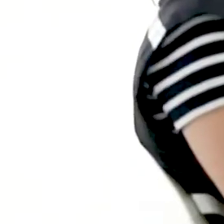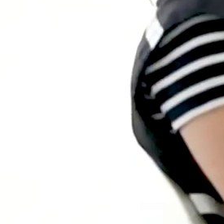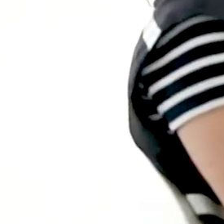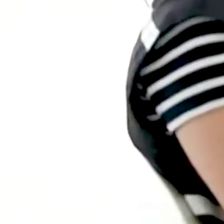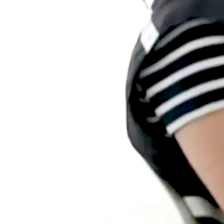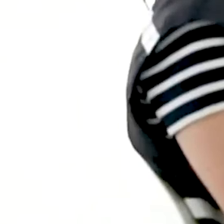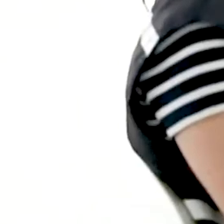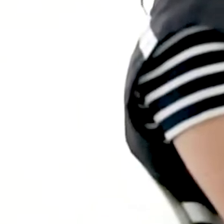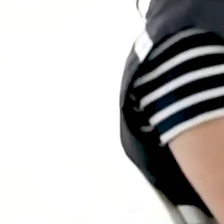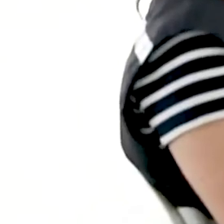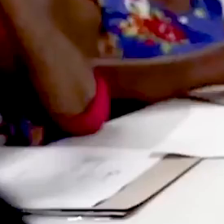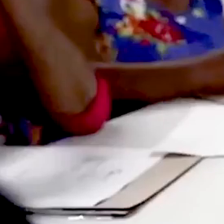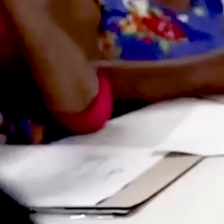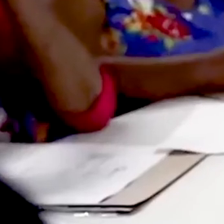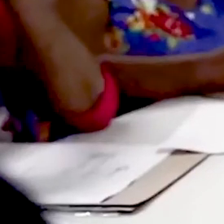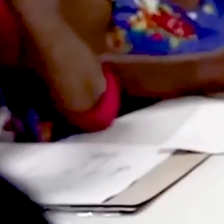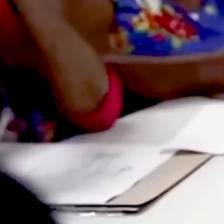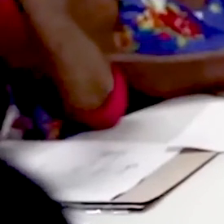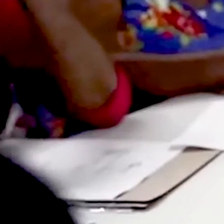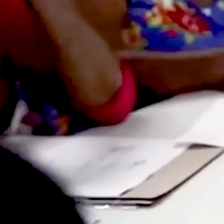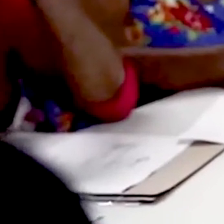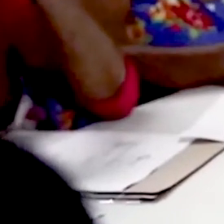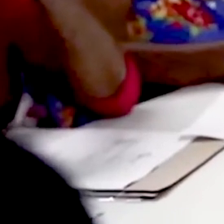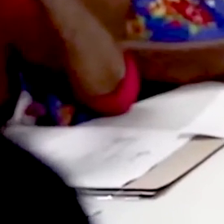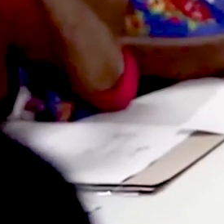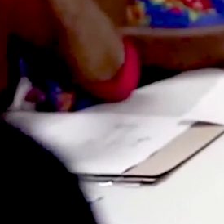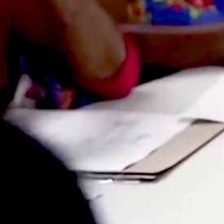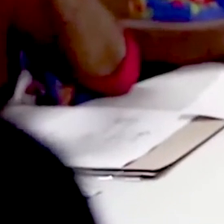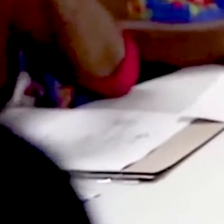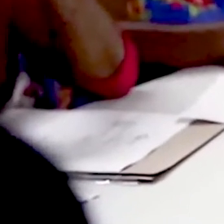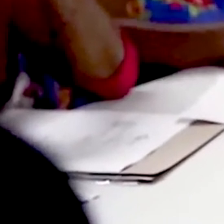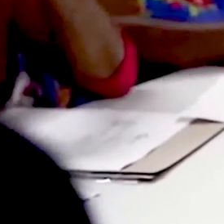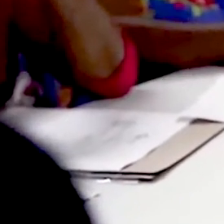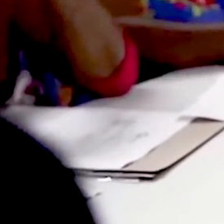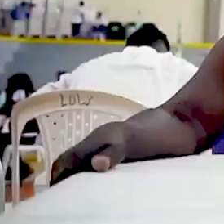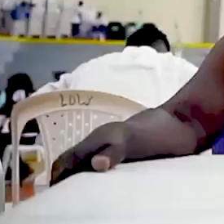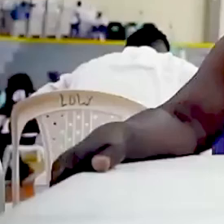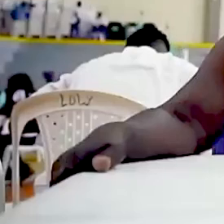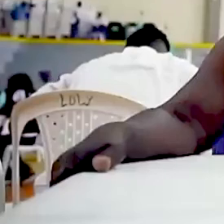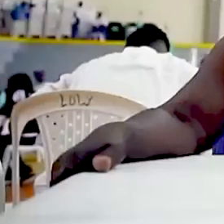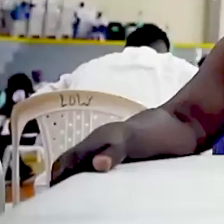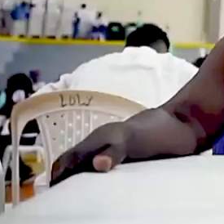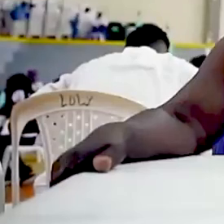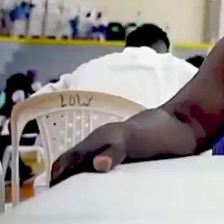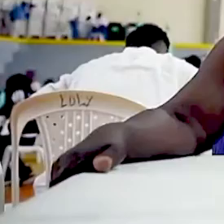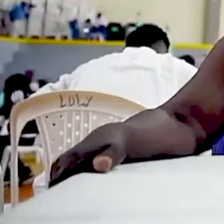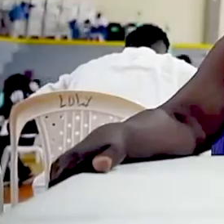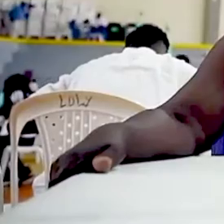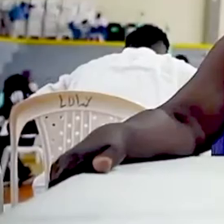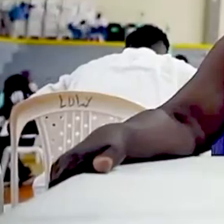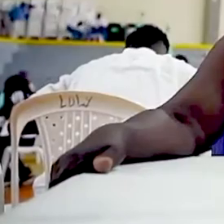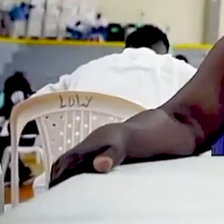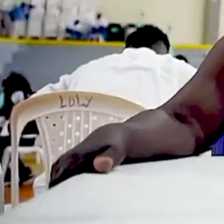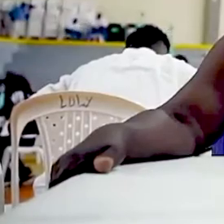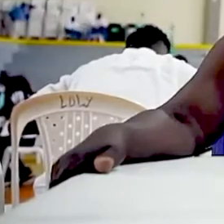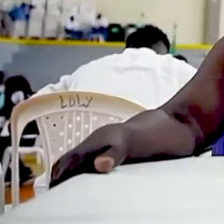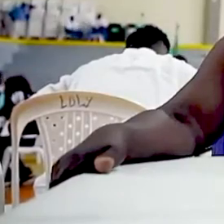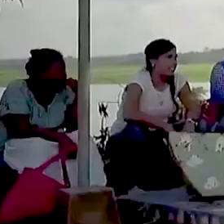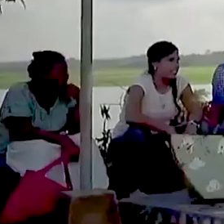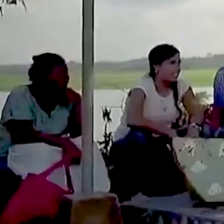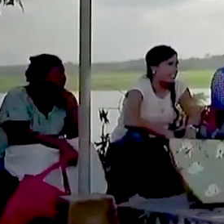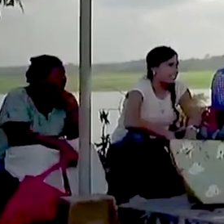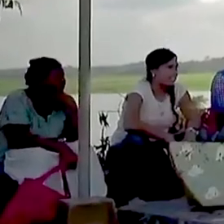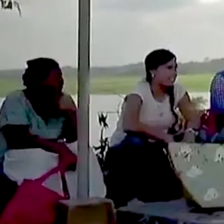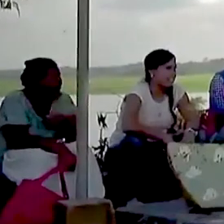ha emprendido acciones de fortalecimiento para que todos los funcionarios y funcionarias en el ejercicio de sus acciones